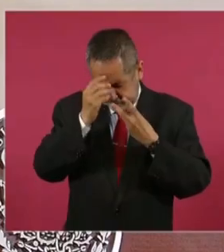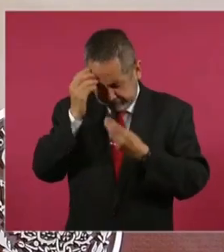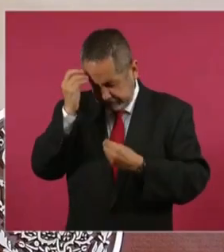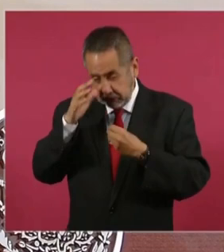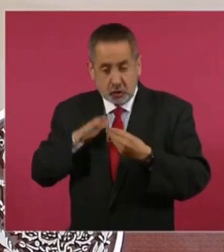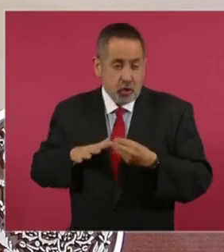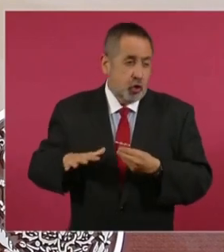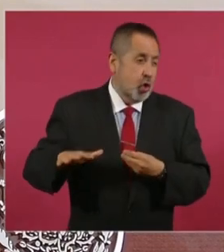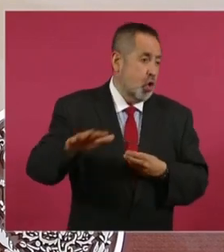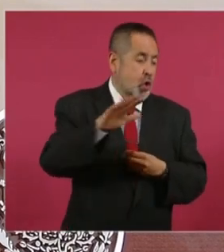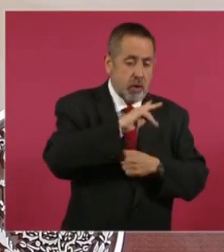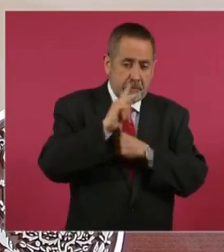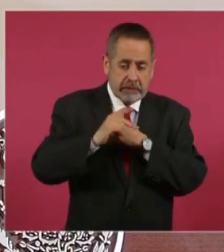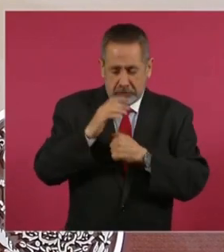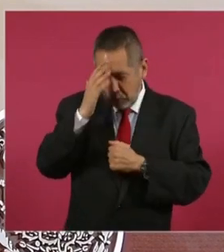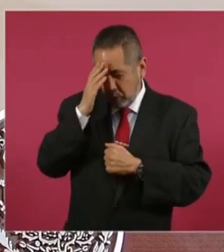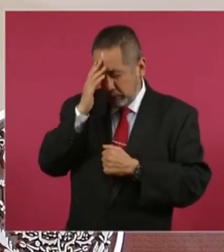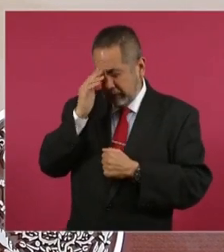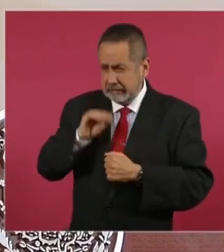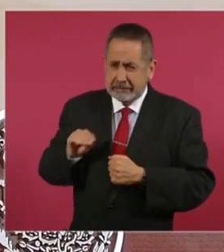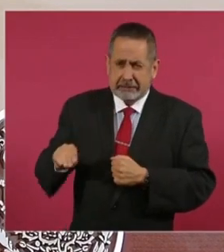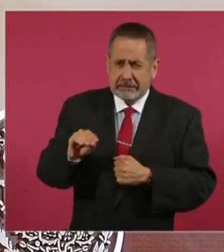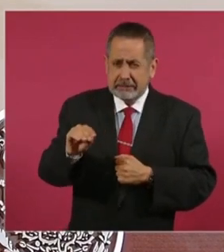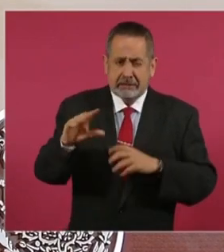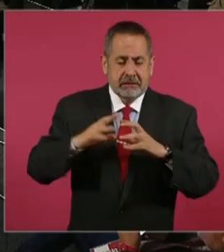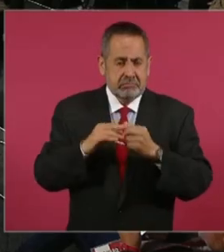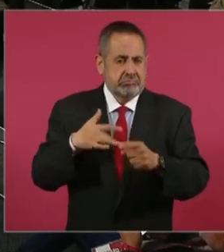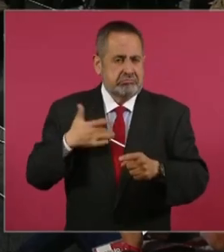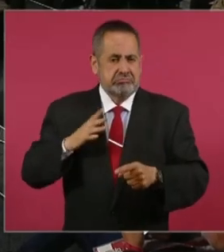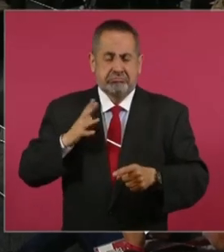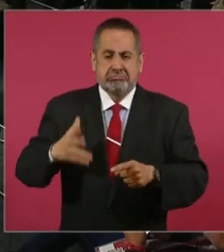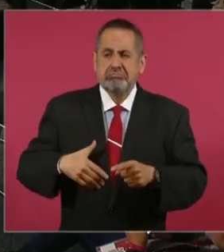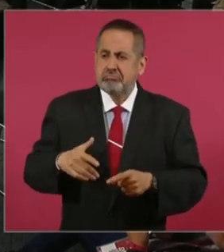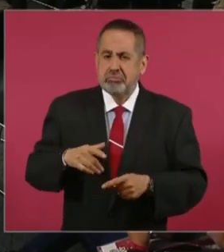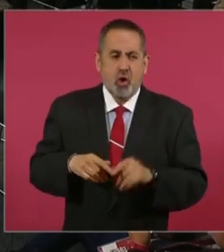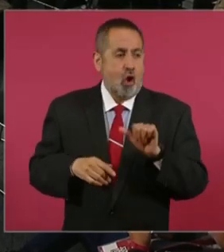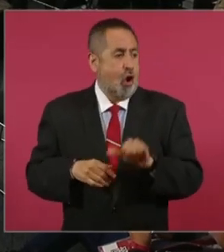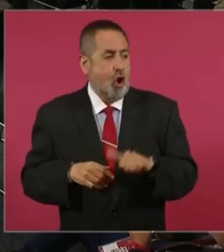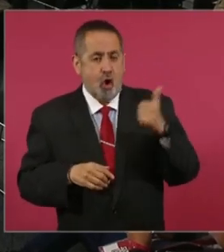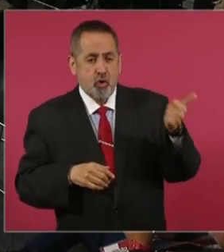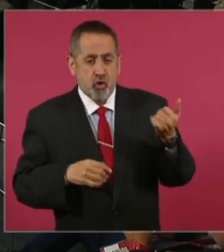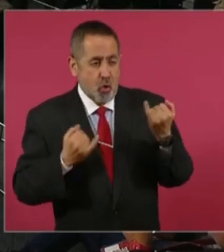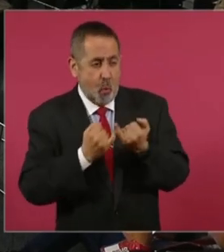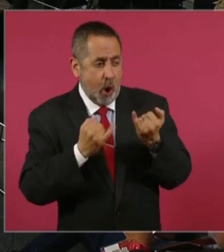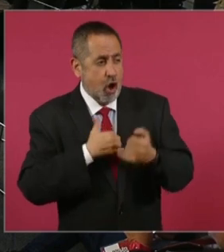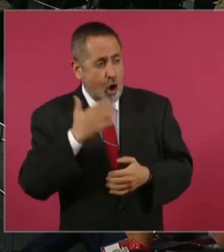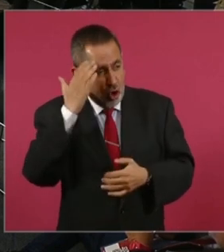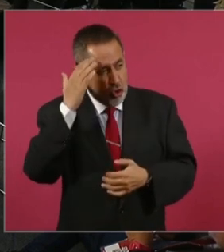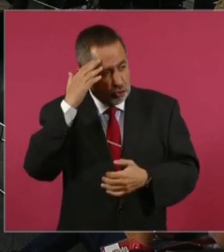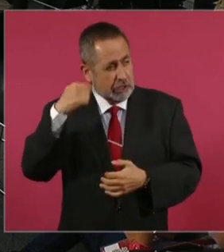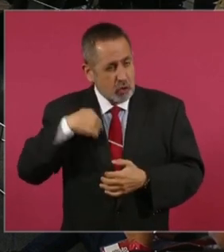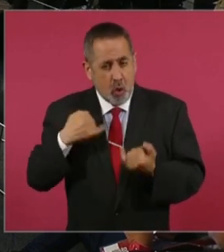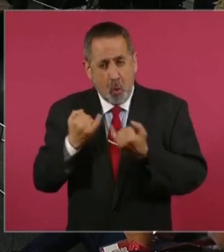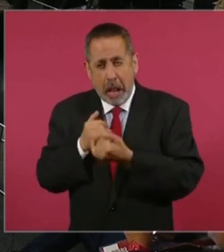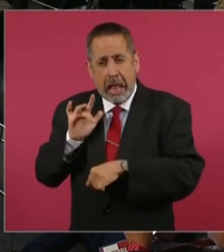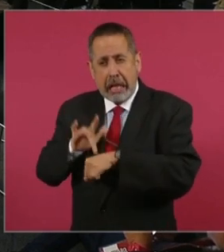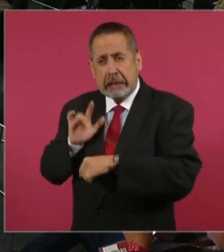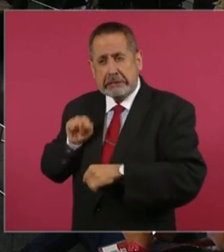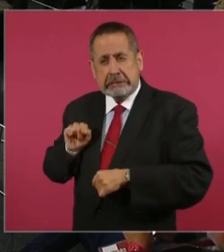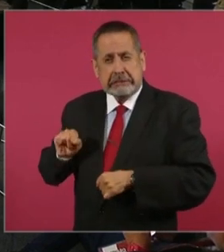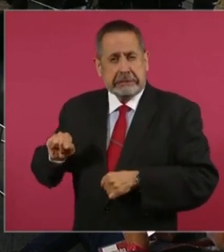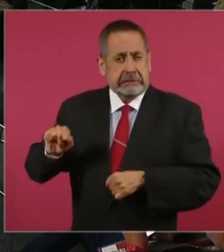conocí todo el país, tengo ese orgullo, no creo que haya nadie que conozca